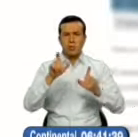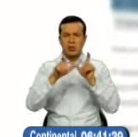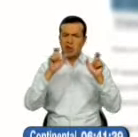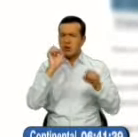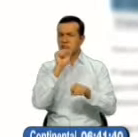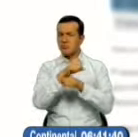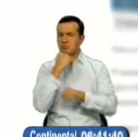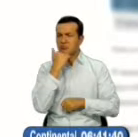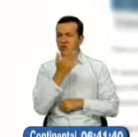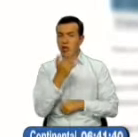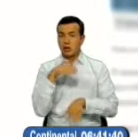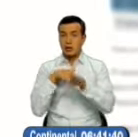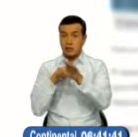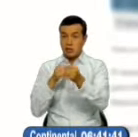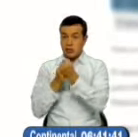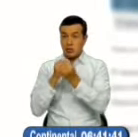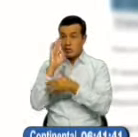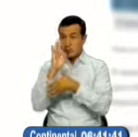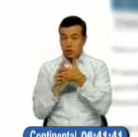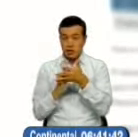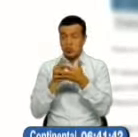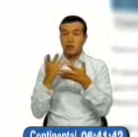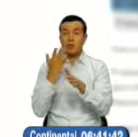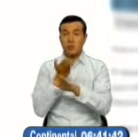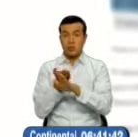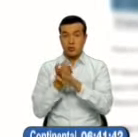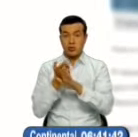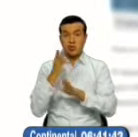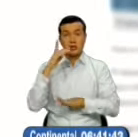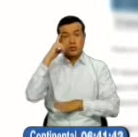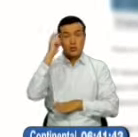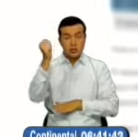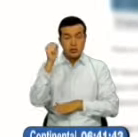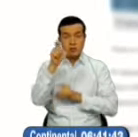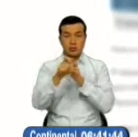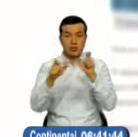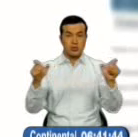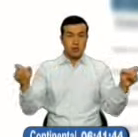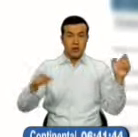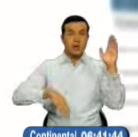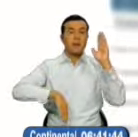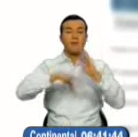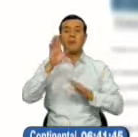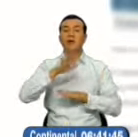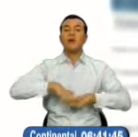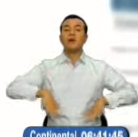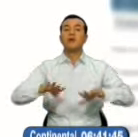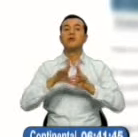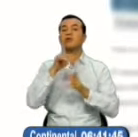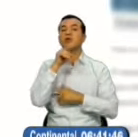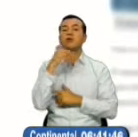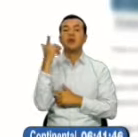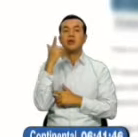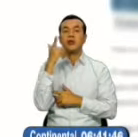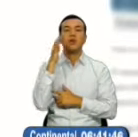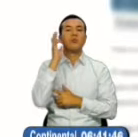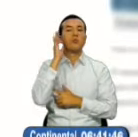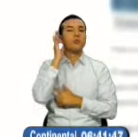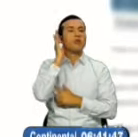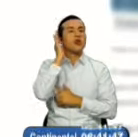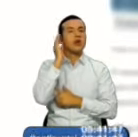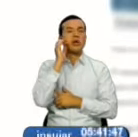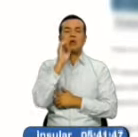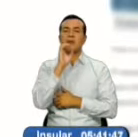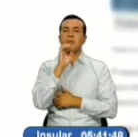al no respaldar el recuento total propuesto por Lazo. Entre los militantes más efusivos en el lugar estaba la actriz Prisca